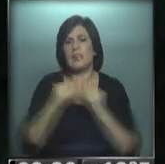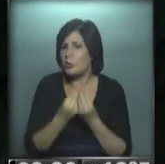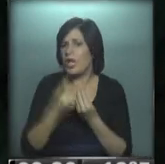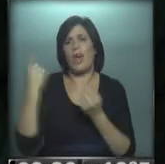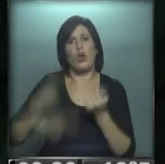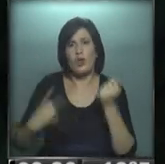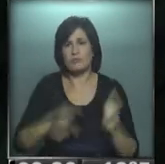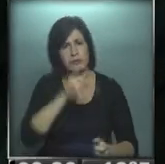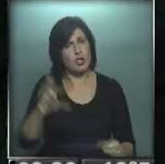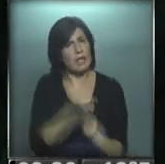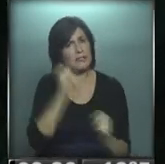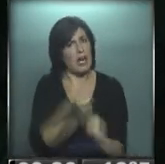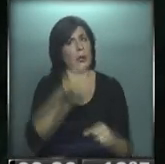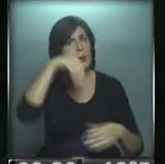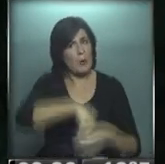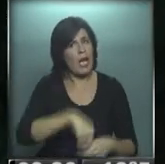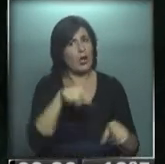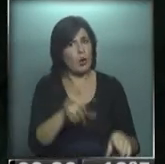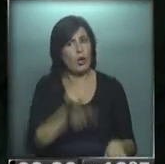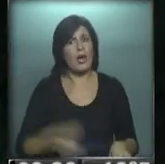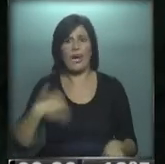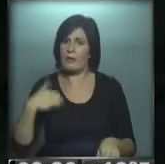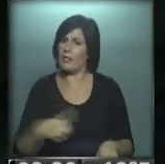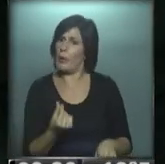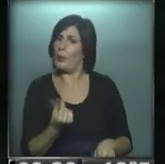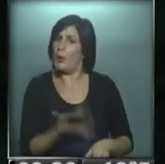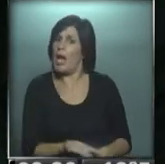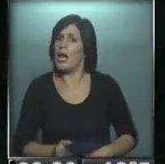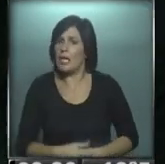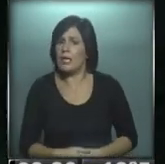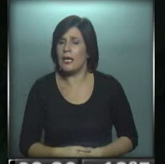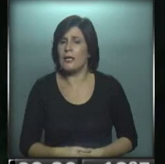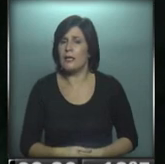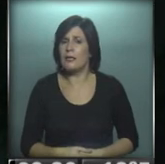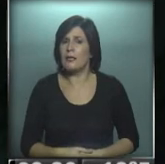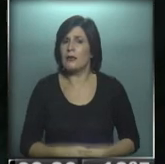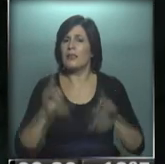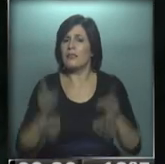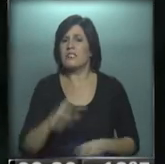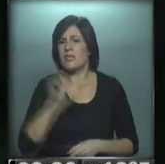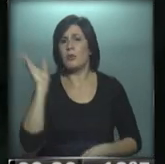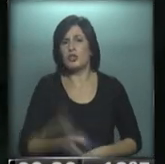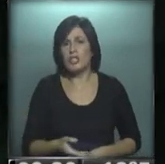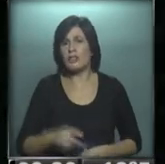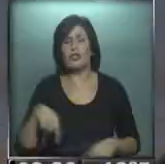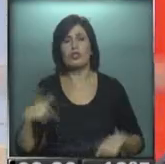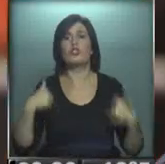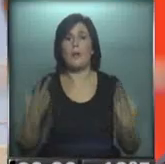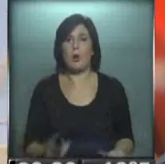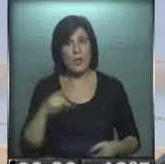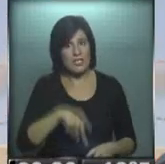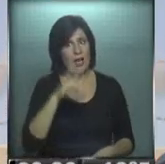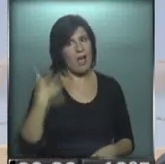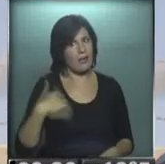la mitad de su gente, representa la mitad de su talento y representa el 100% de nuestras oportunidades.